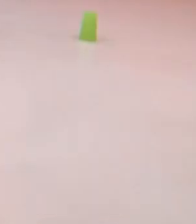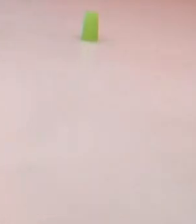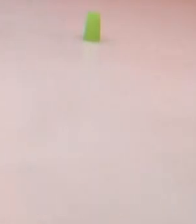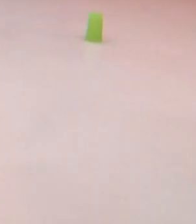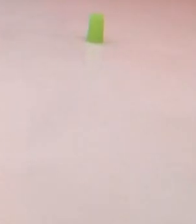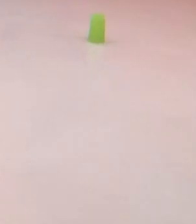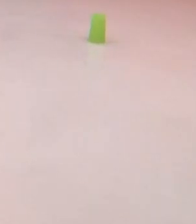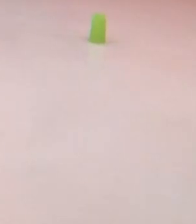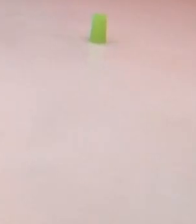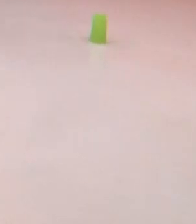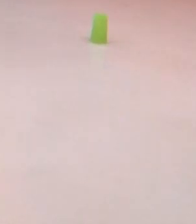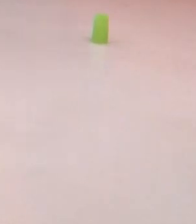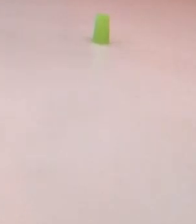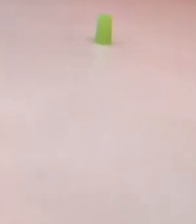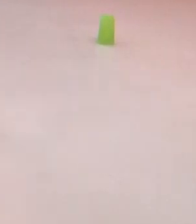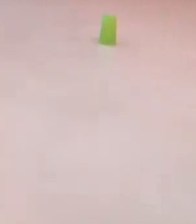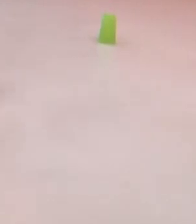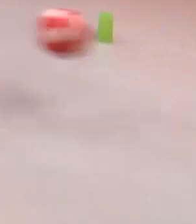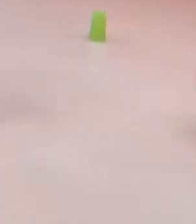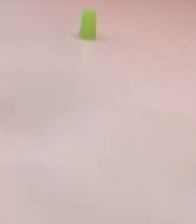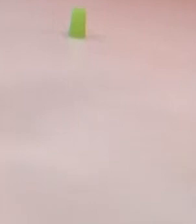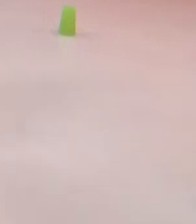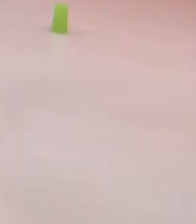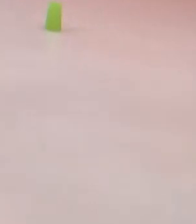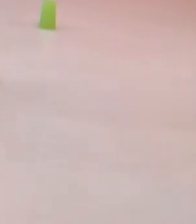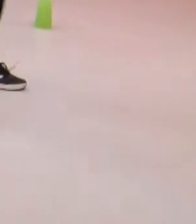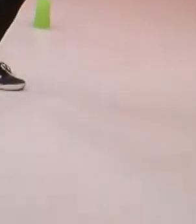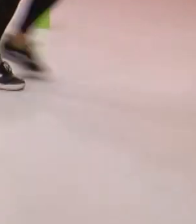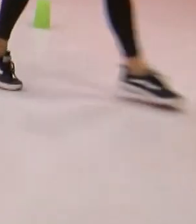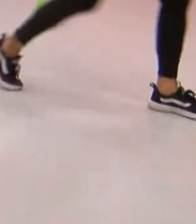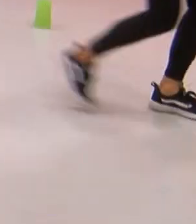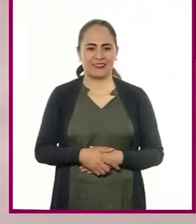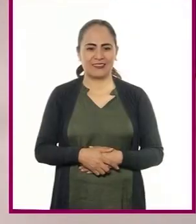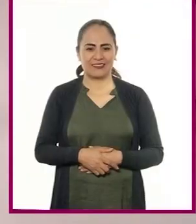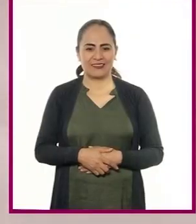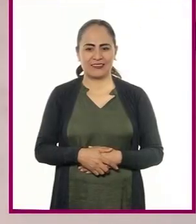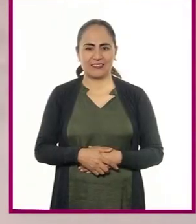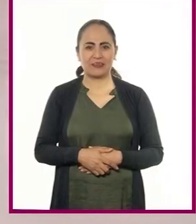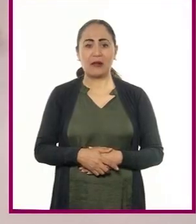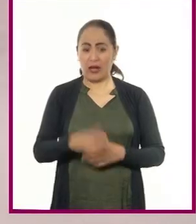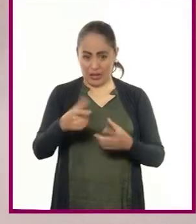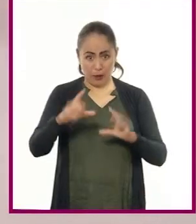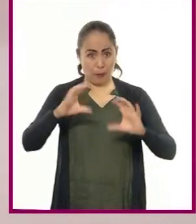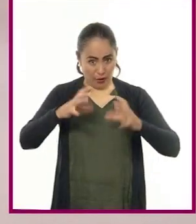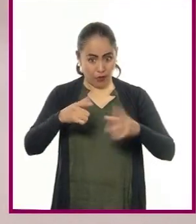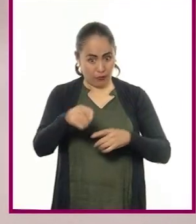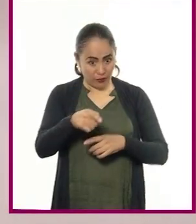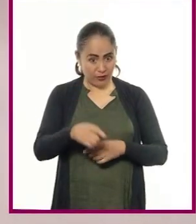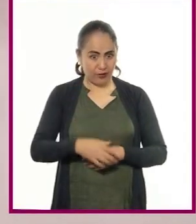Ah, también juegas. Somos dos contra uno. Aquí está, aquí está, aquí está el balón. Maestra.